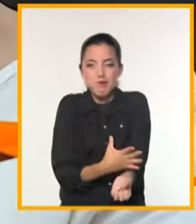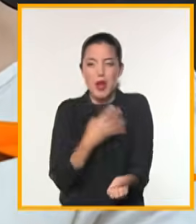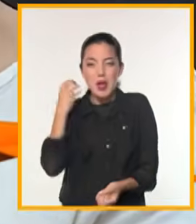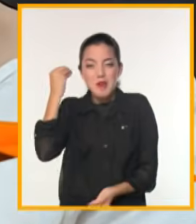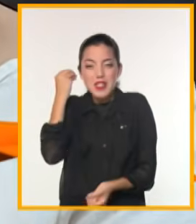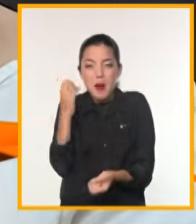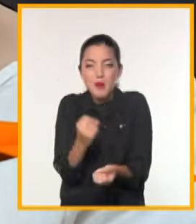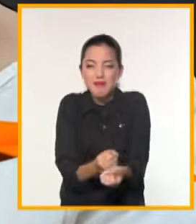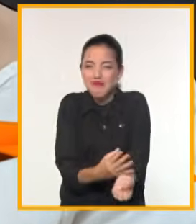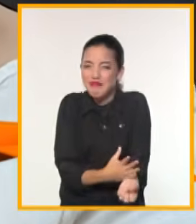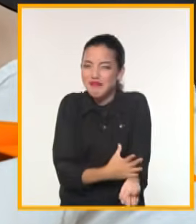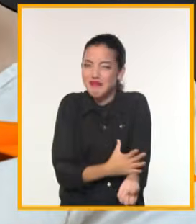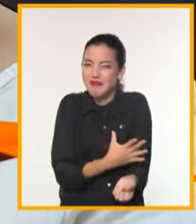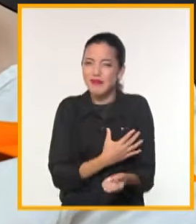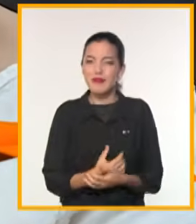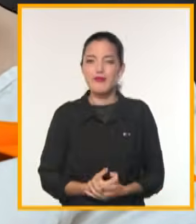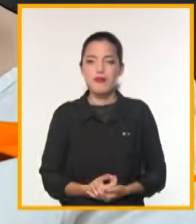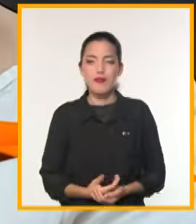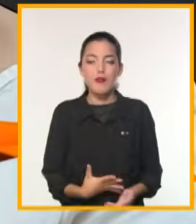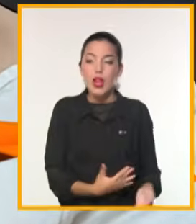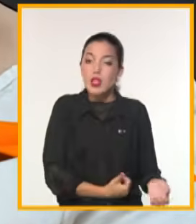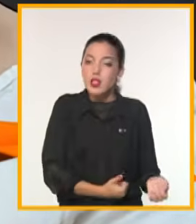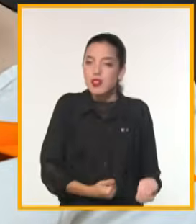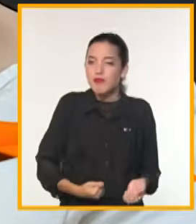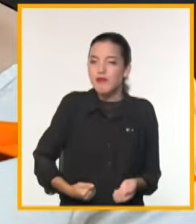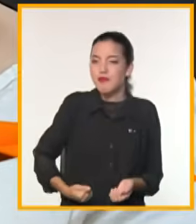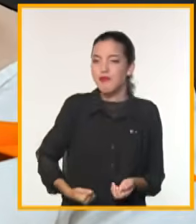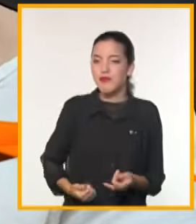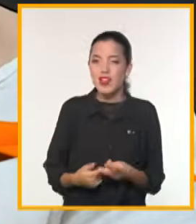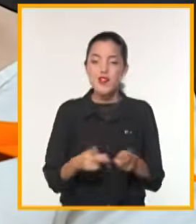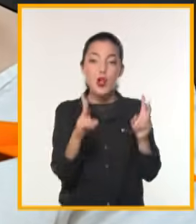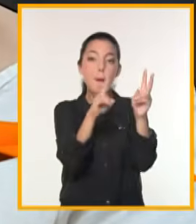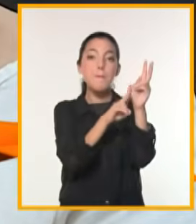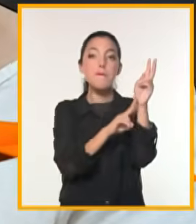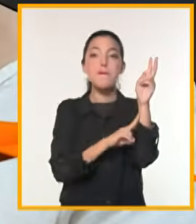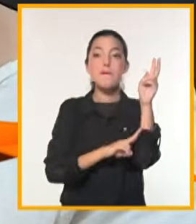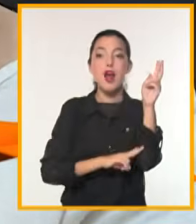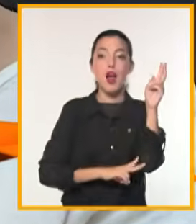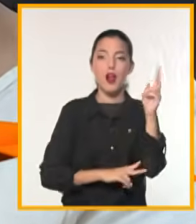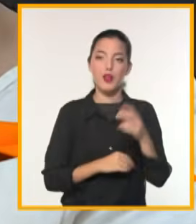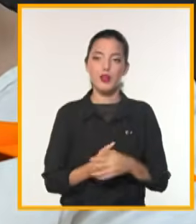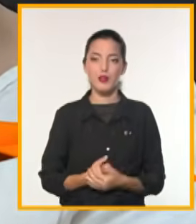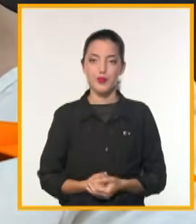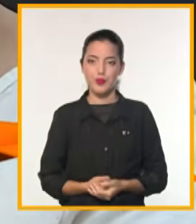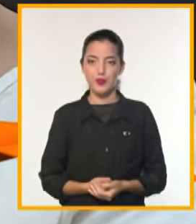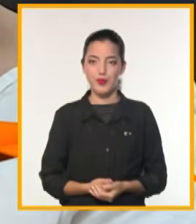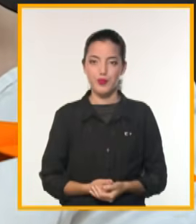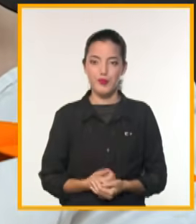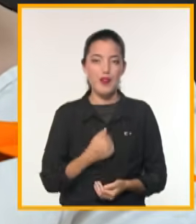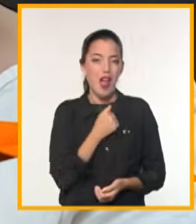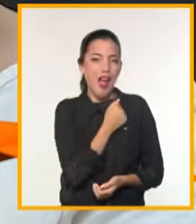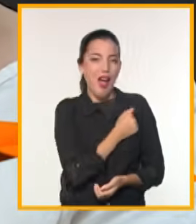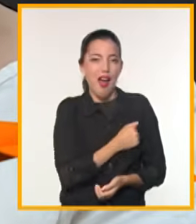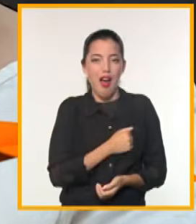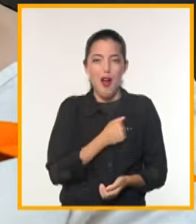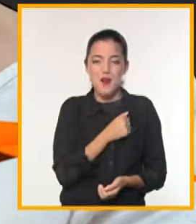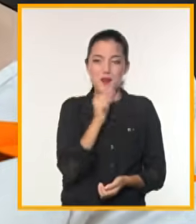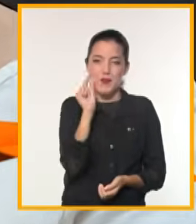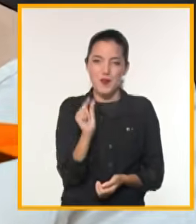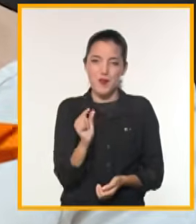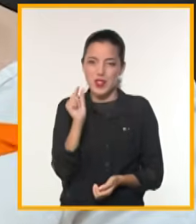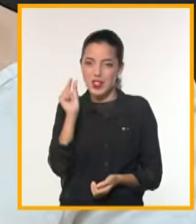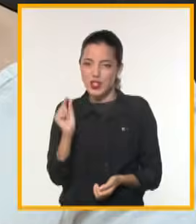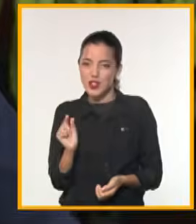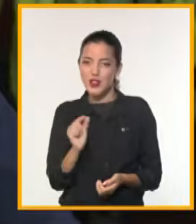es sacrificio, es abnegación, es entregar trabajo, amor por sus pacientes, por lo